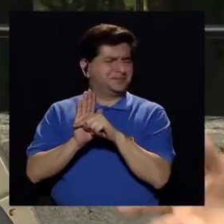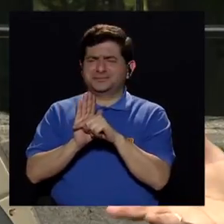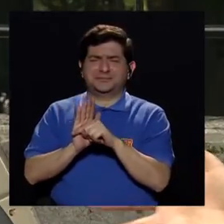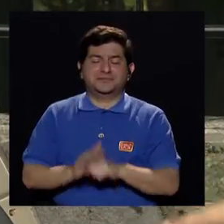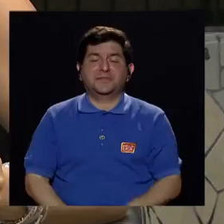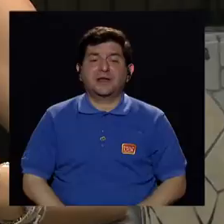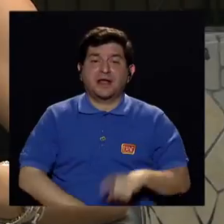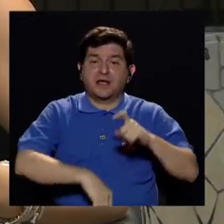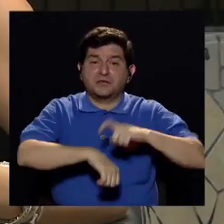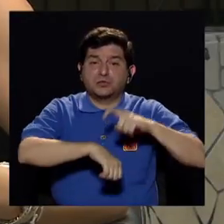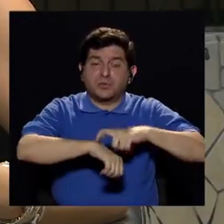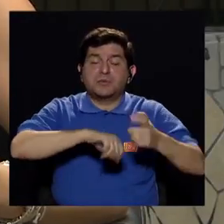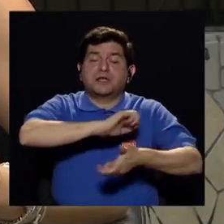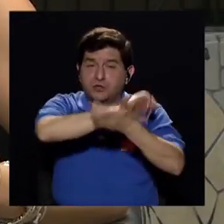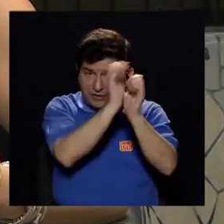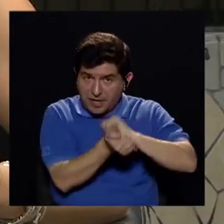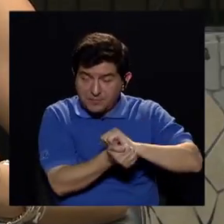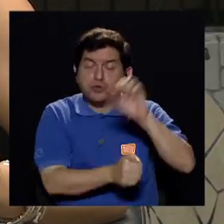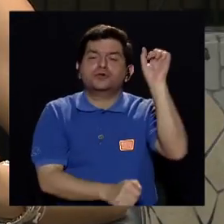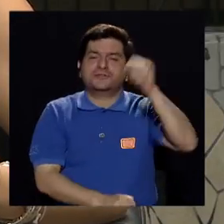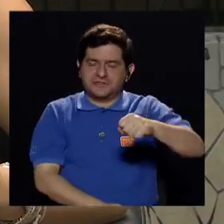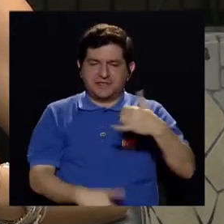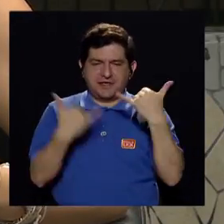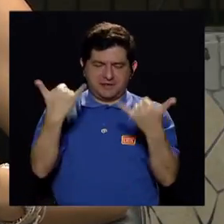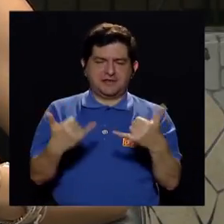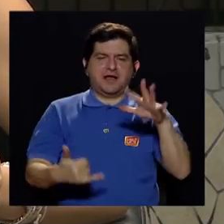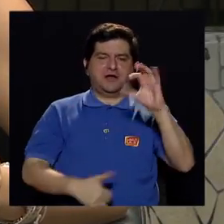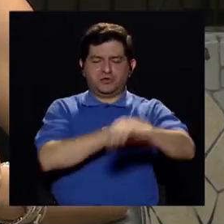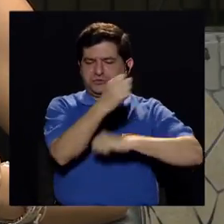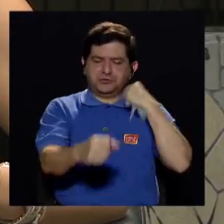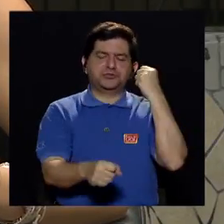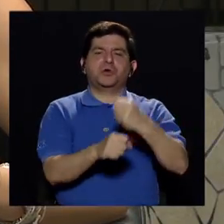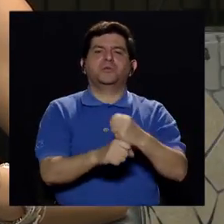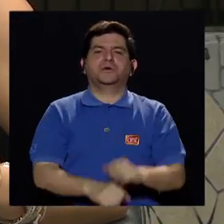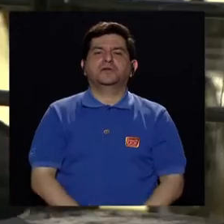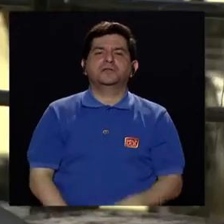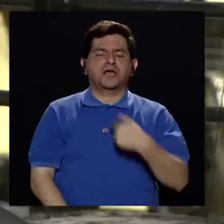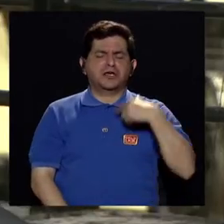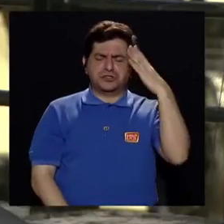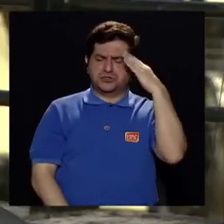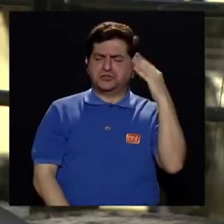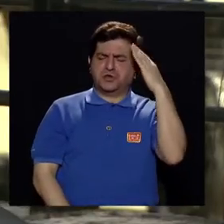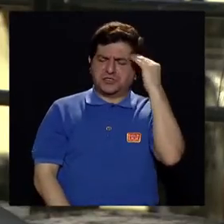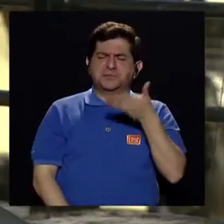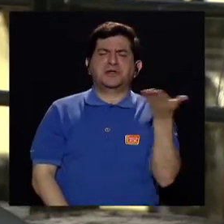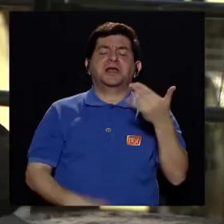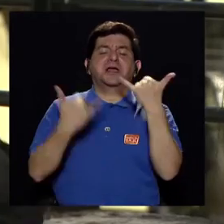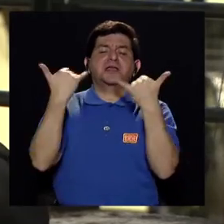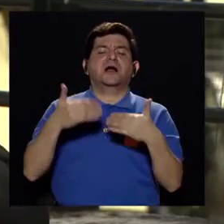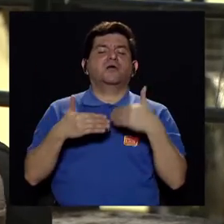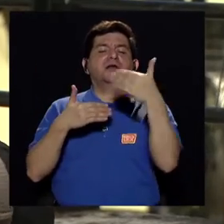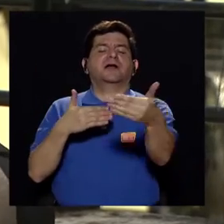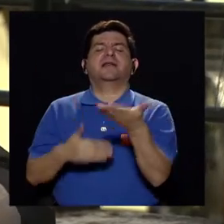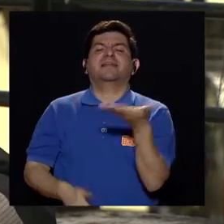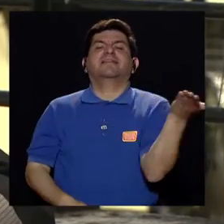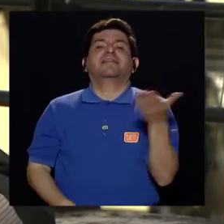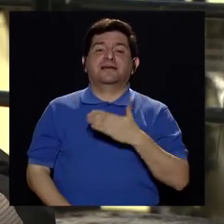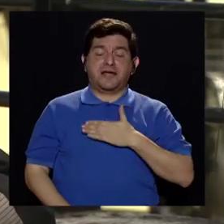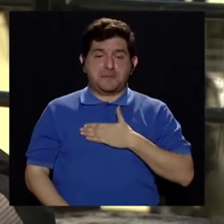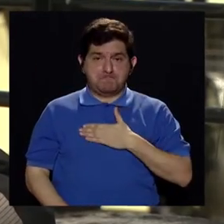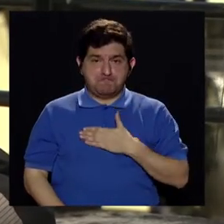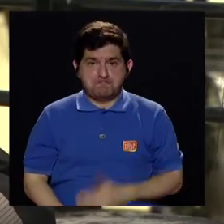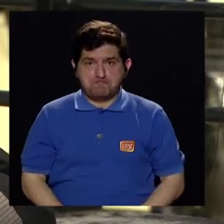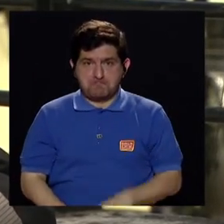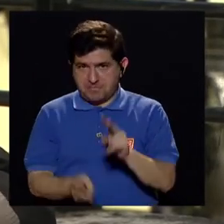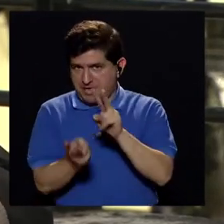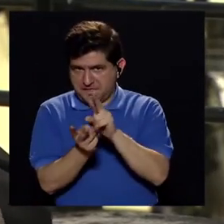dice... ¿Un cambio? Un cambio. Ya tengo 50 años, ¿qué fue lo que viví? ¿Qué lo que voy a vivir ahora adelante, mi sexualidad, cómo